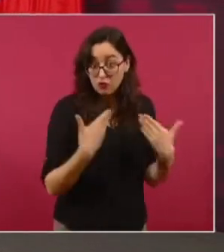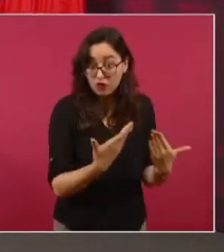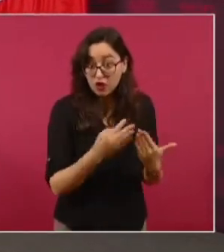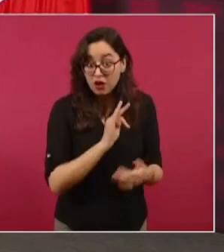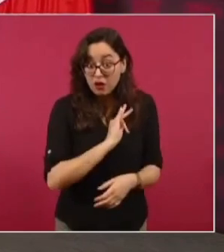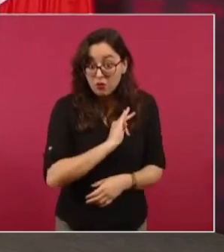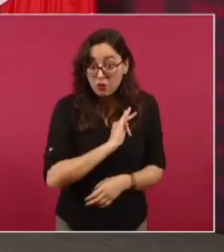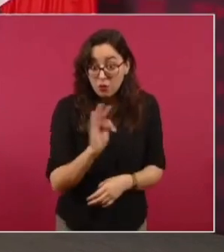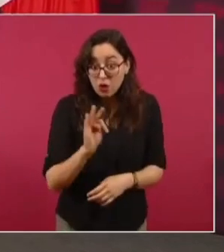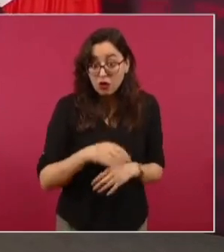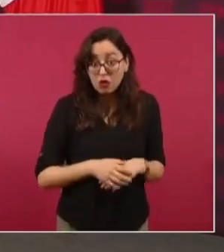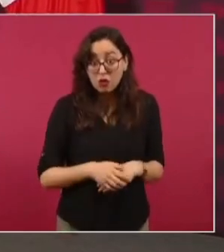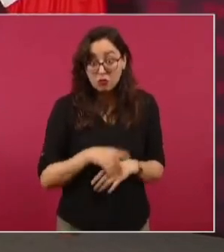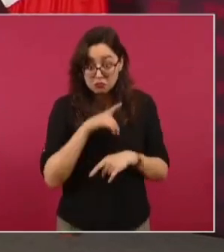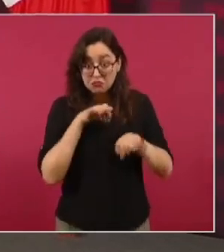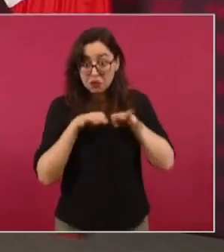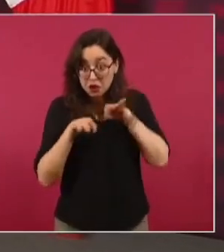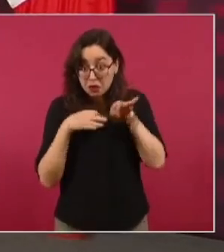lo han hecho muy bien